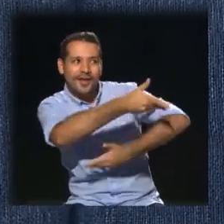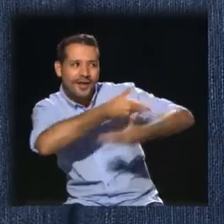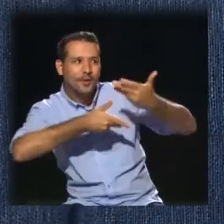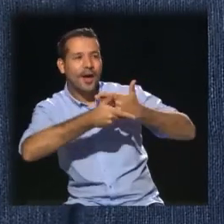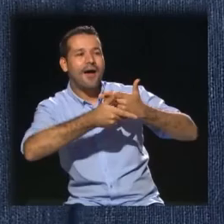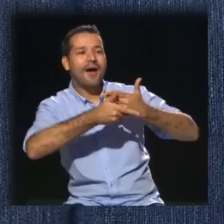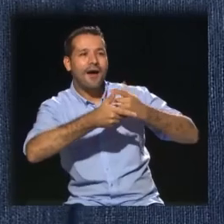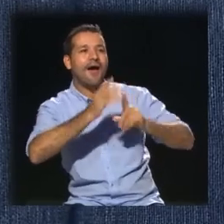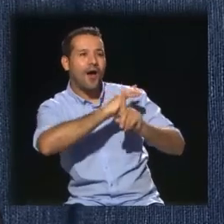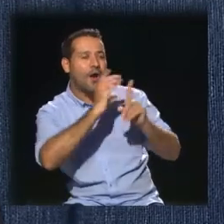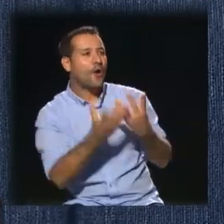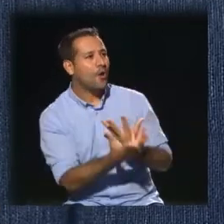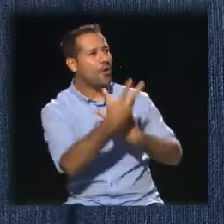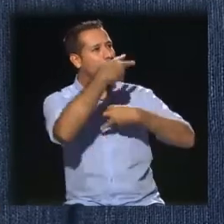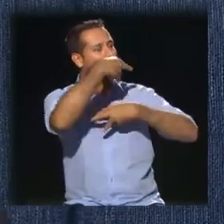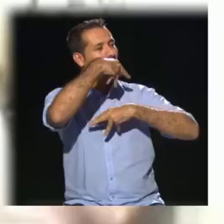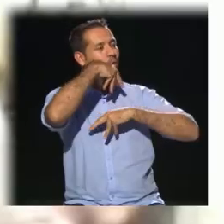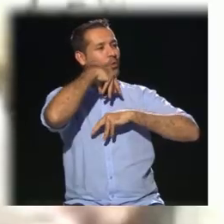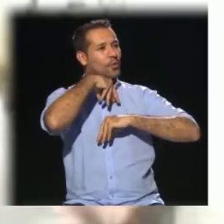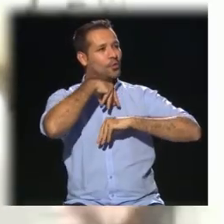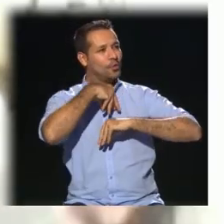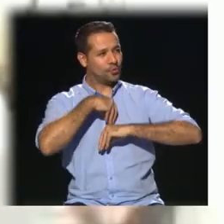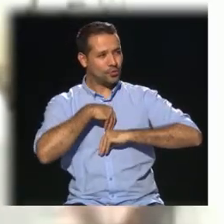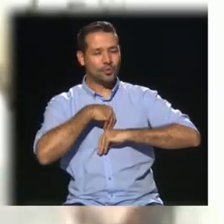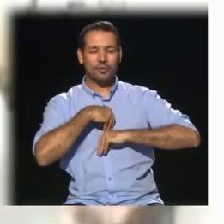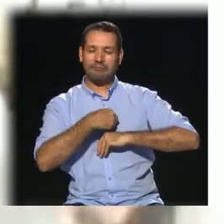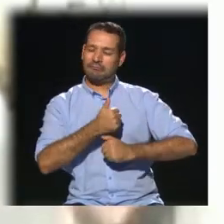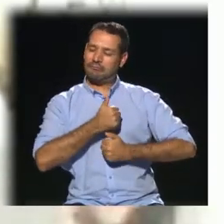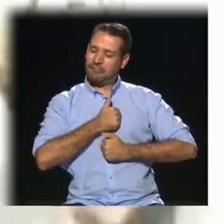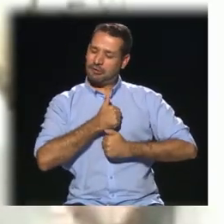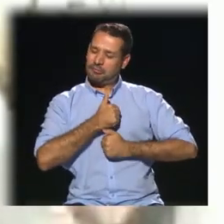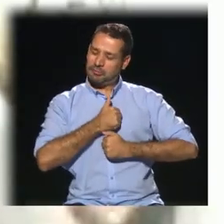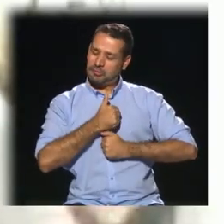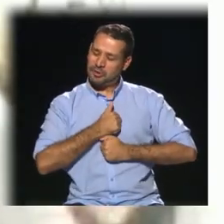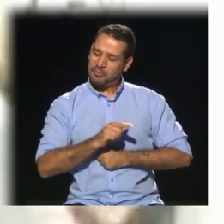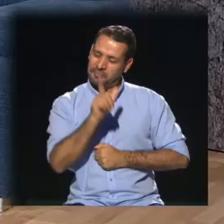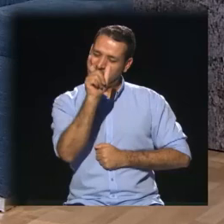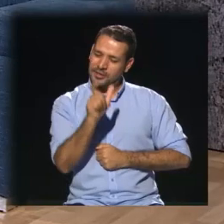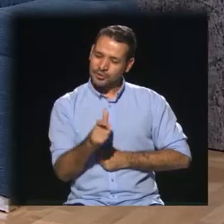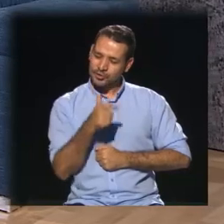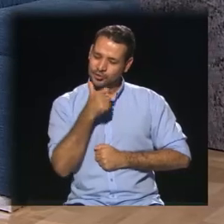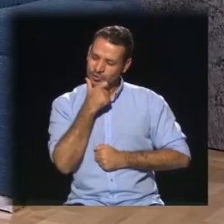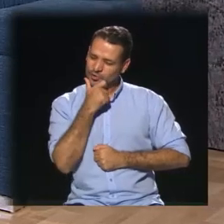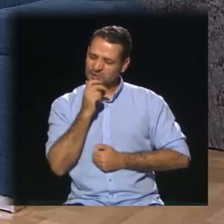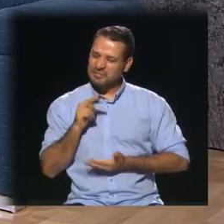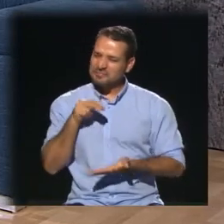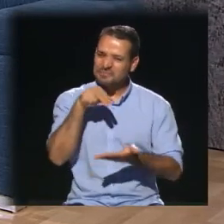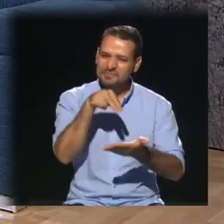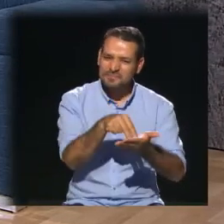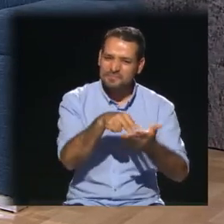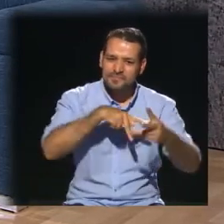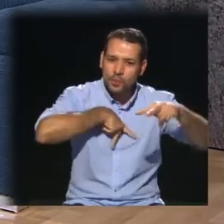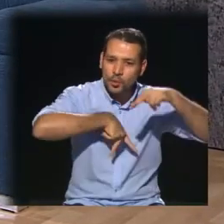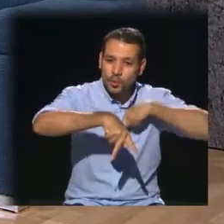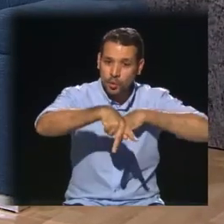decir, es como reconstruir al sujeto de ese tipo de sociedad en la cual él se encuentra inmerso. Y la herramienta más